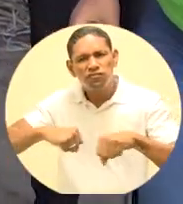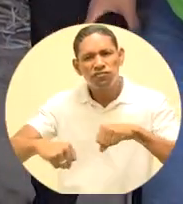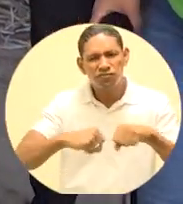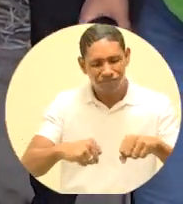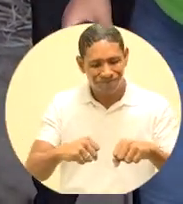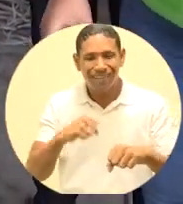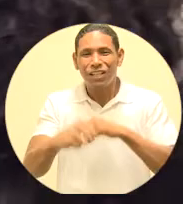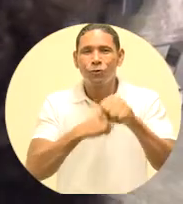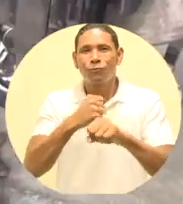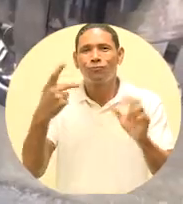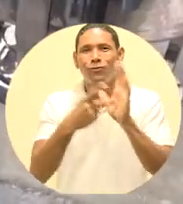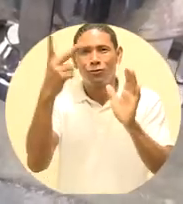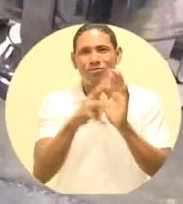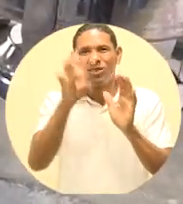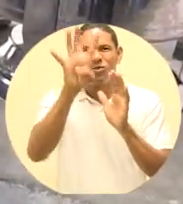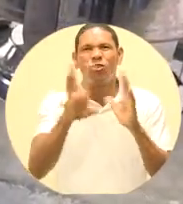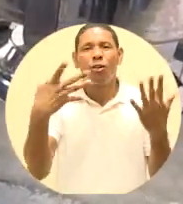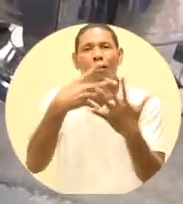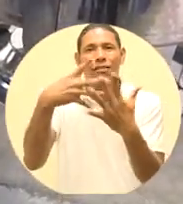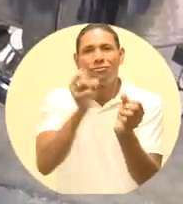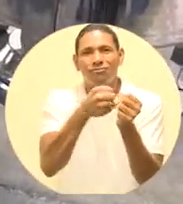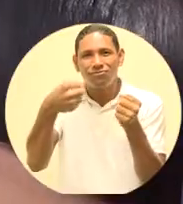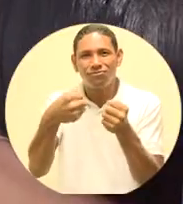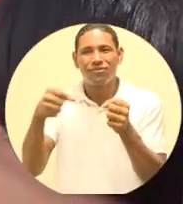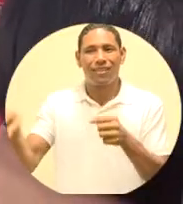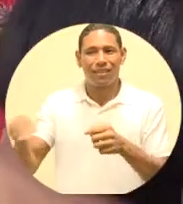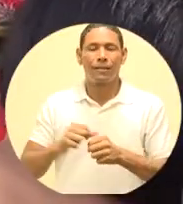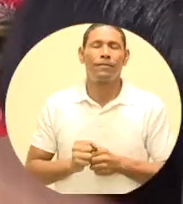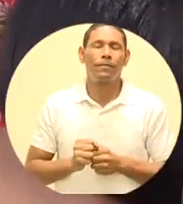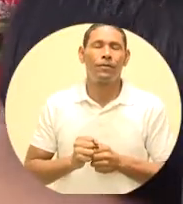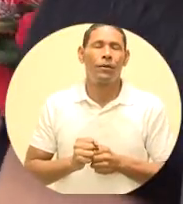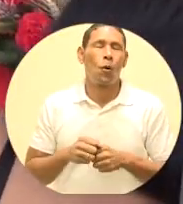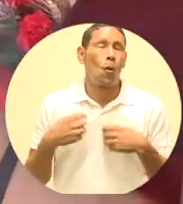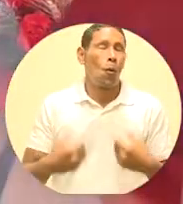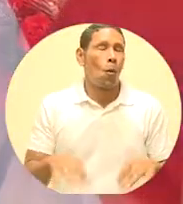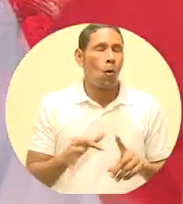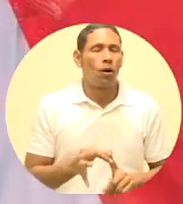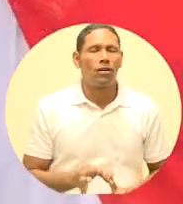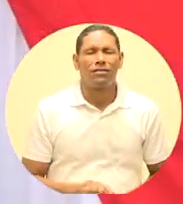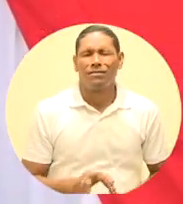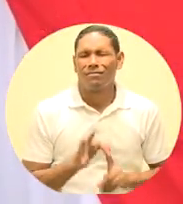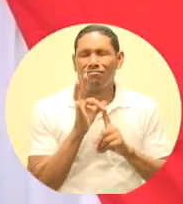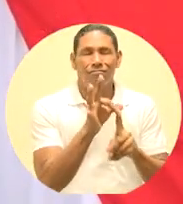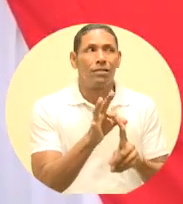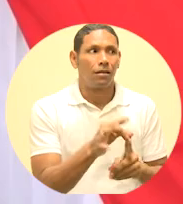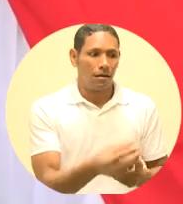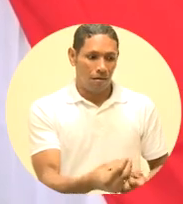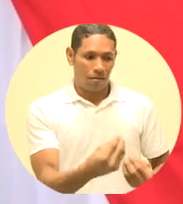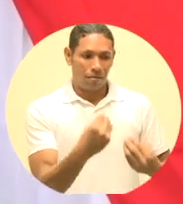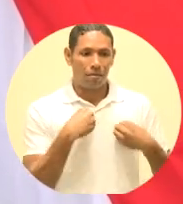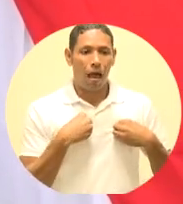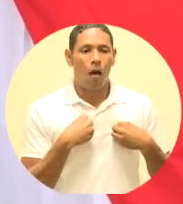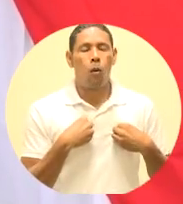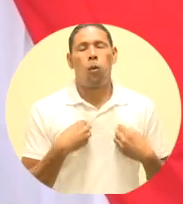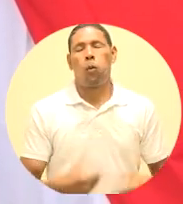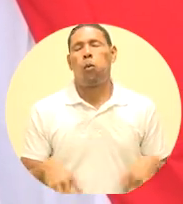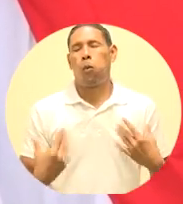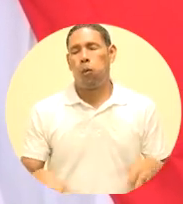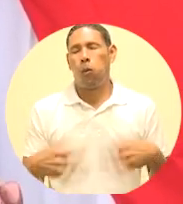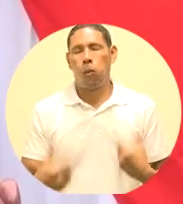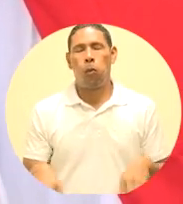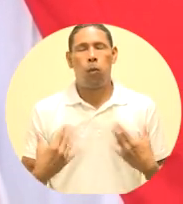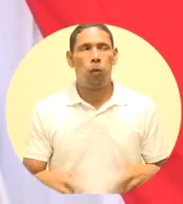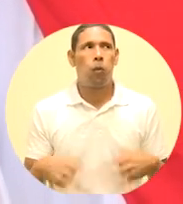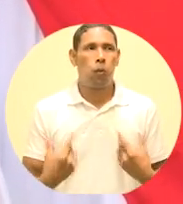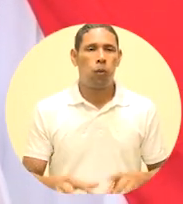actividades correspondientes a la vigencia 2019 en la cárcel de Santa Marta. Es un gran detalle que nos han hecho, que nos llena el alma, que